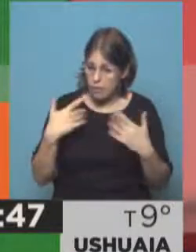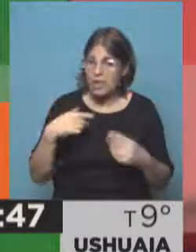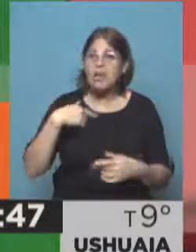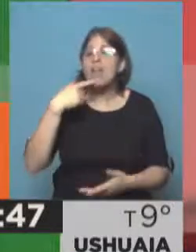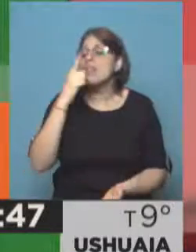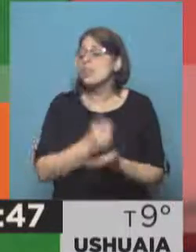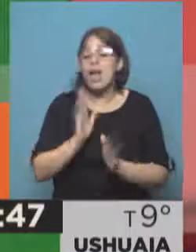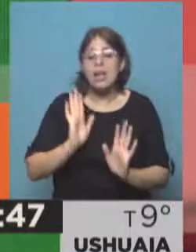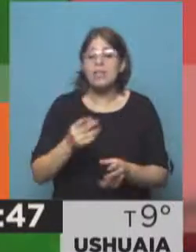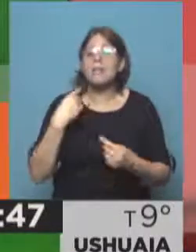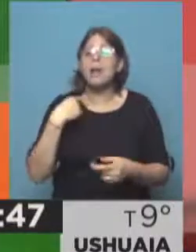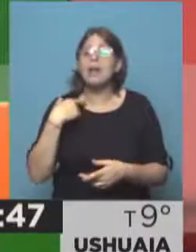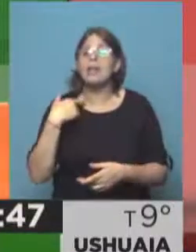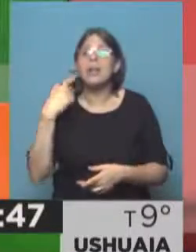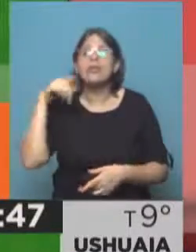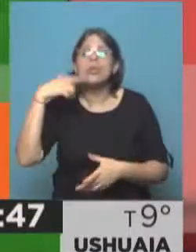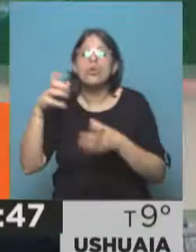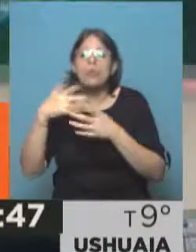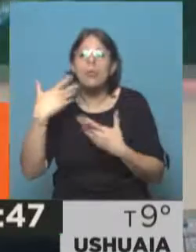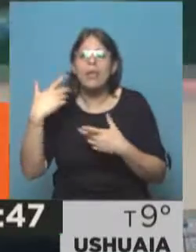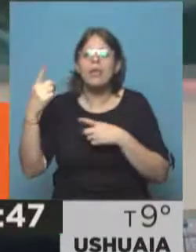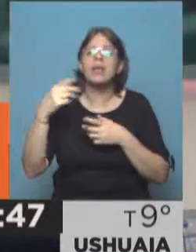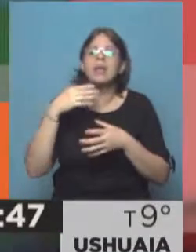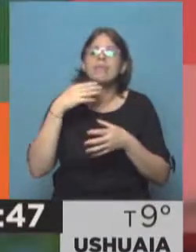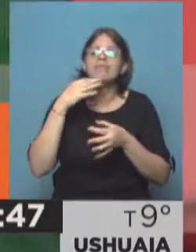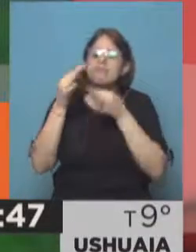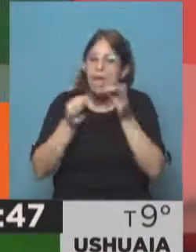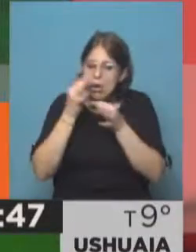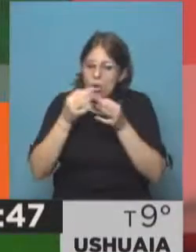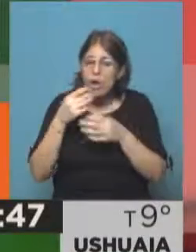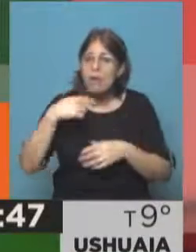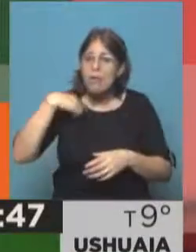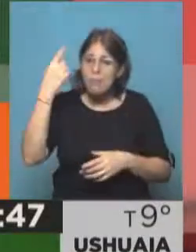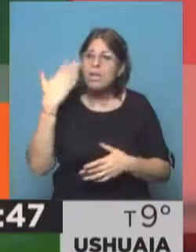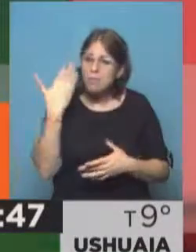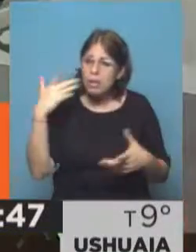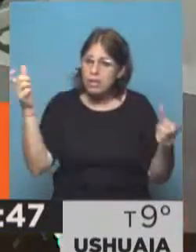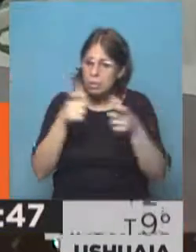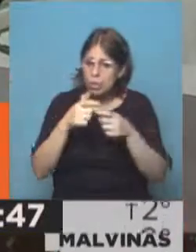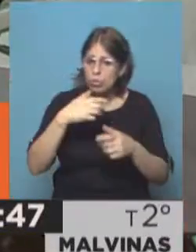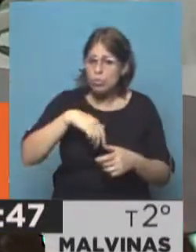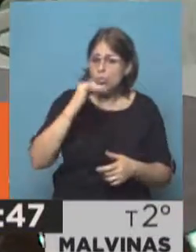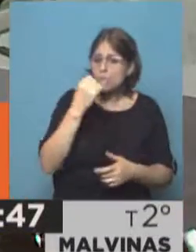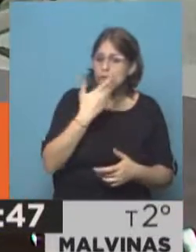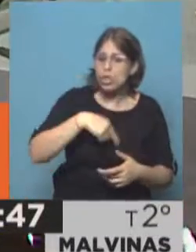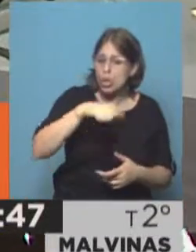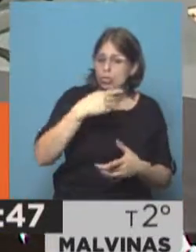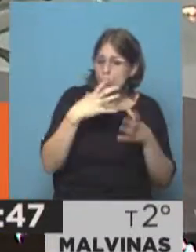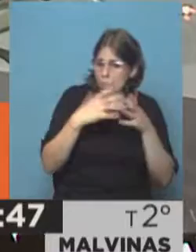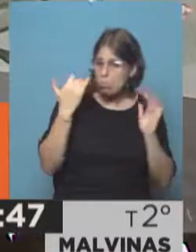para ver si podemos tener el diálogo que necesitamos. ¿Mañana se pueden juntar? Sí, de parte nuestra no hay ningún problema. No hay ningún problema. ¿Y por qué no lo